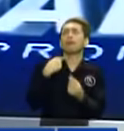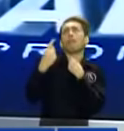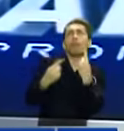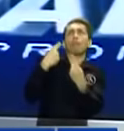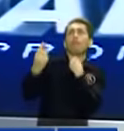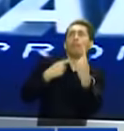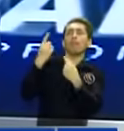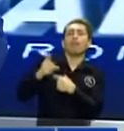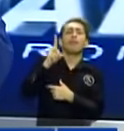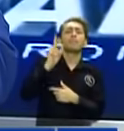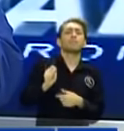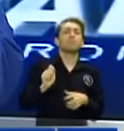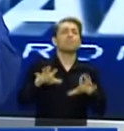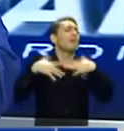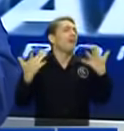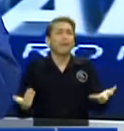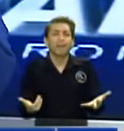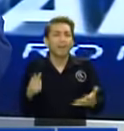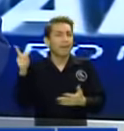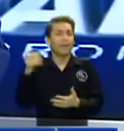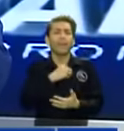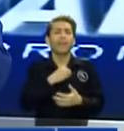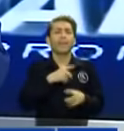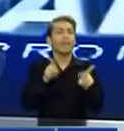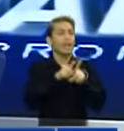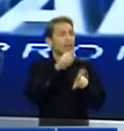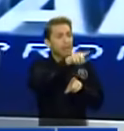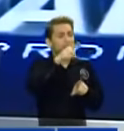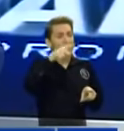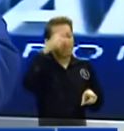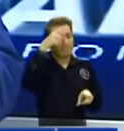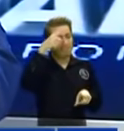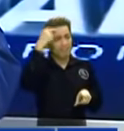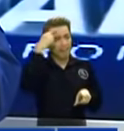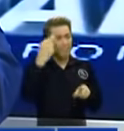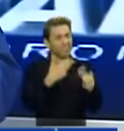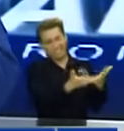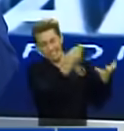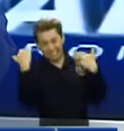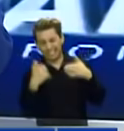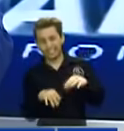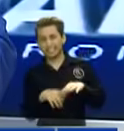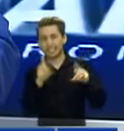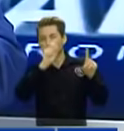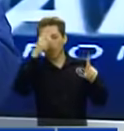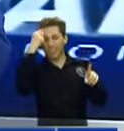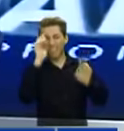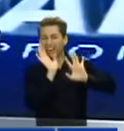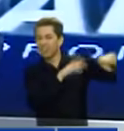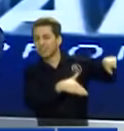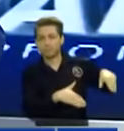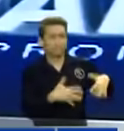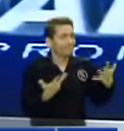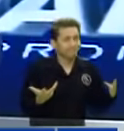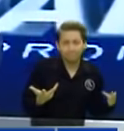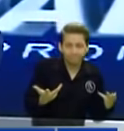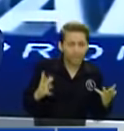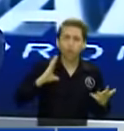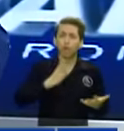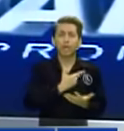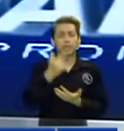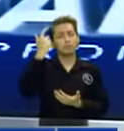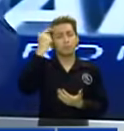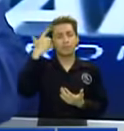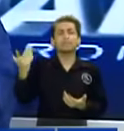que quieren es sacar a la gente del contexto para que no puedan seguir trabajando? Según ellos creen que con eso, si